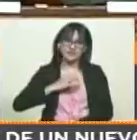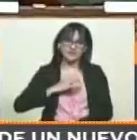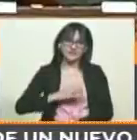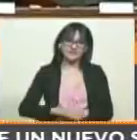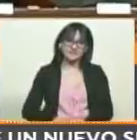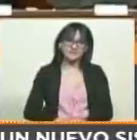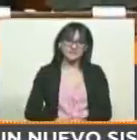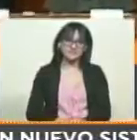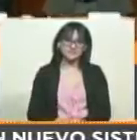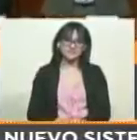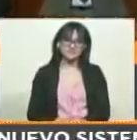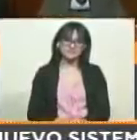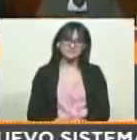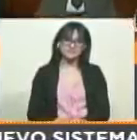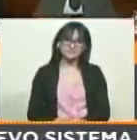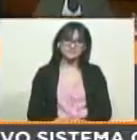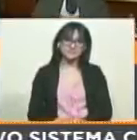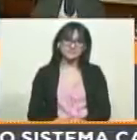Castro!